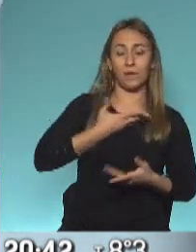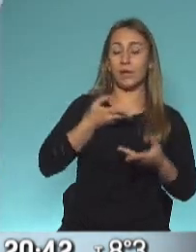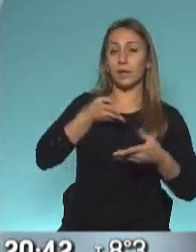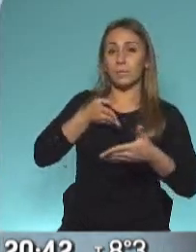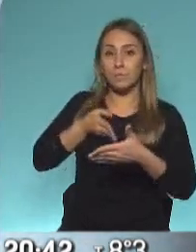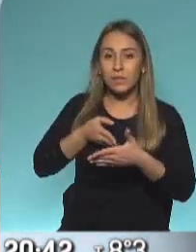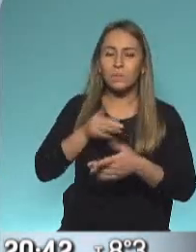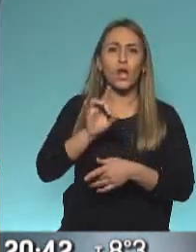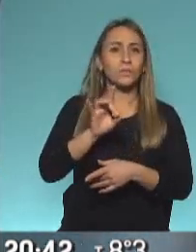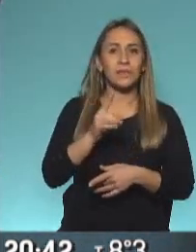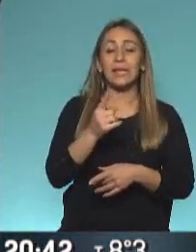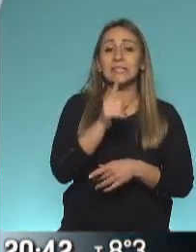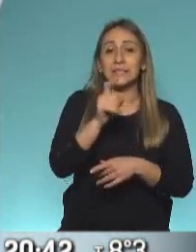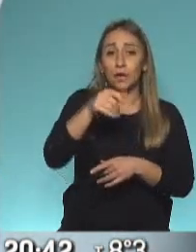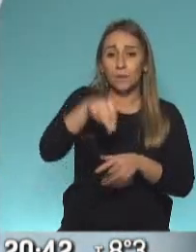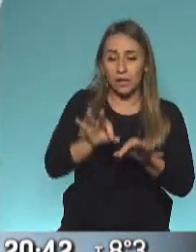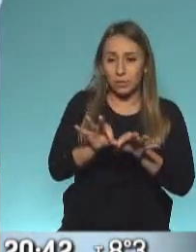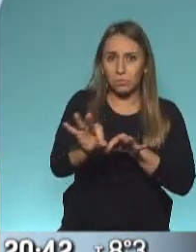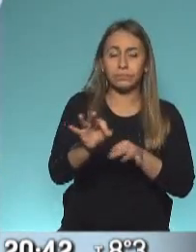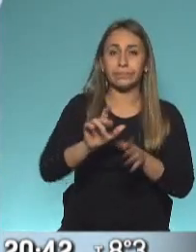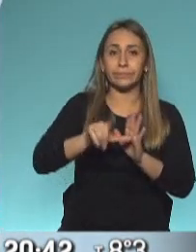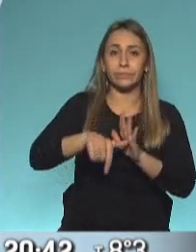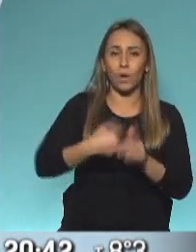por hora en algunas zonas